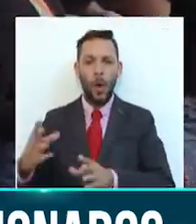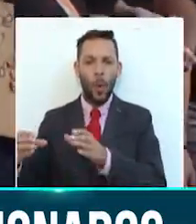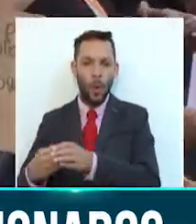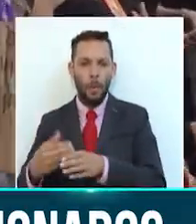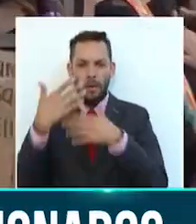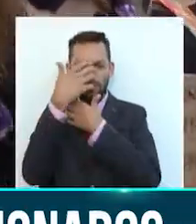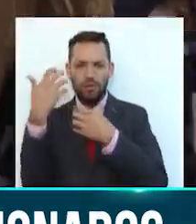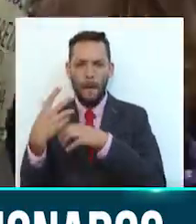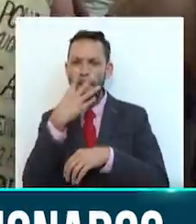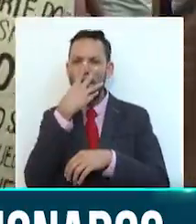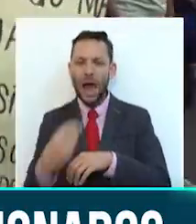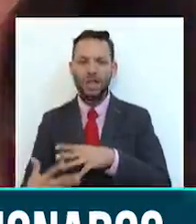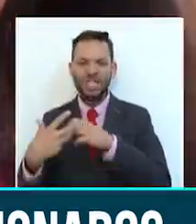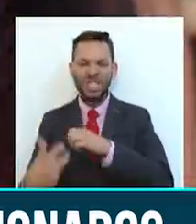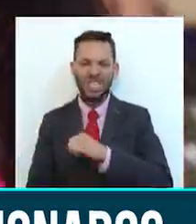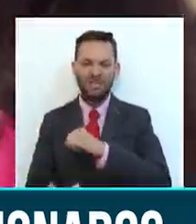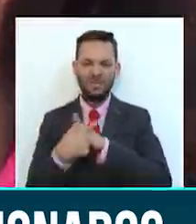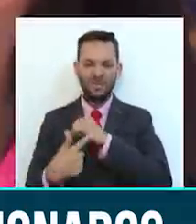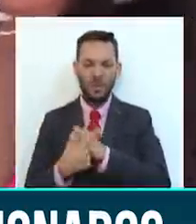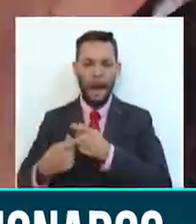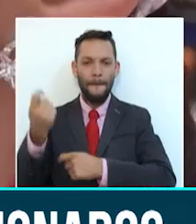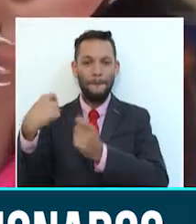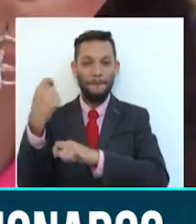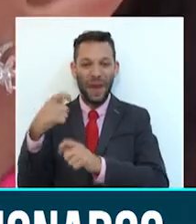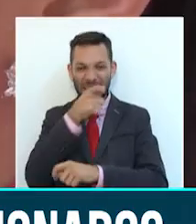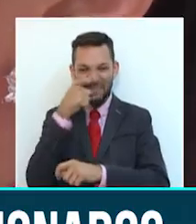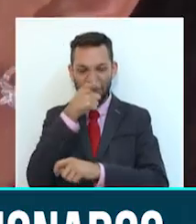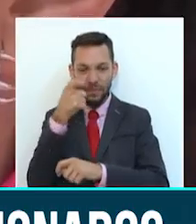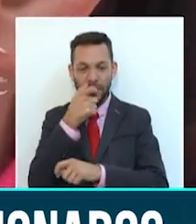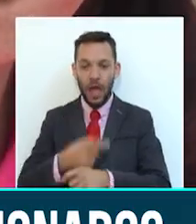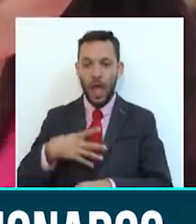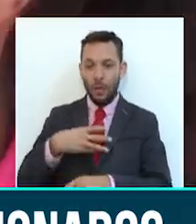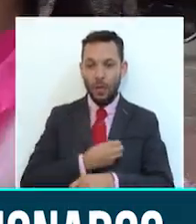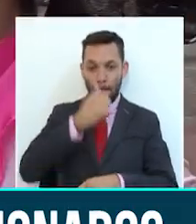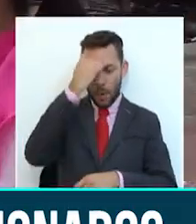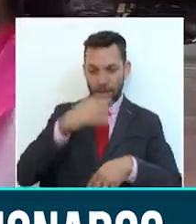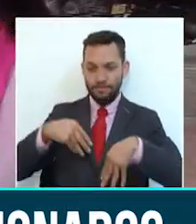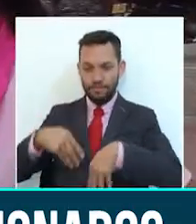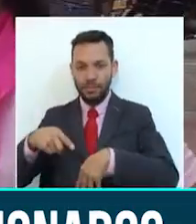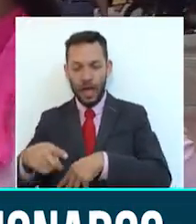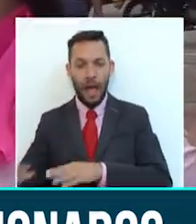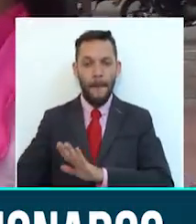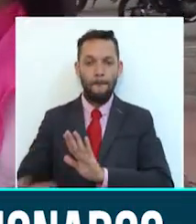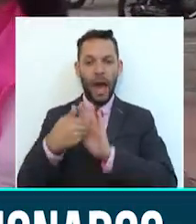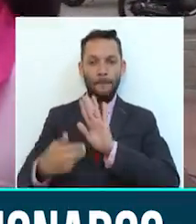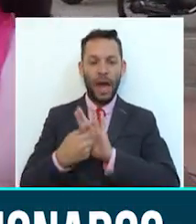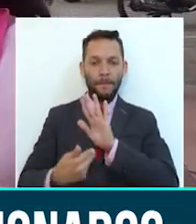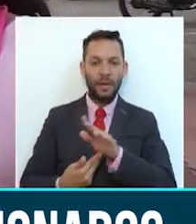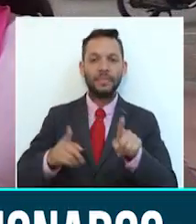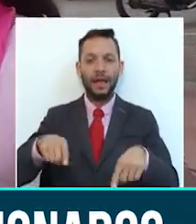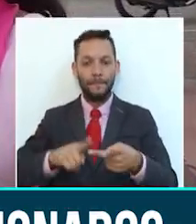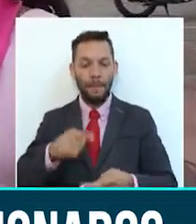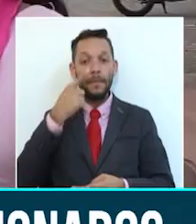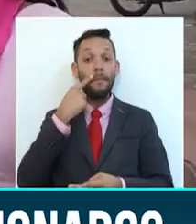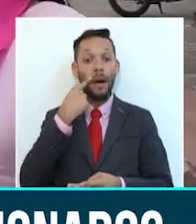organizaciones al margen de la ley que expenden alucinógenos en las instituciones educativas e incluso de padres de familia que han